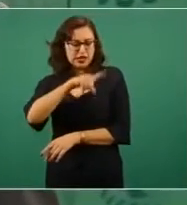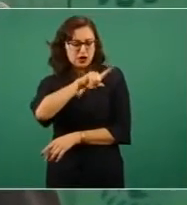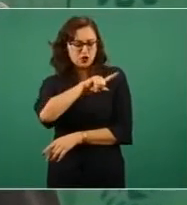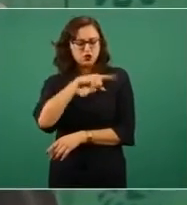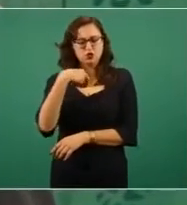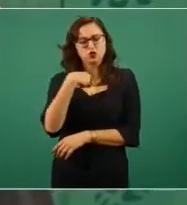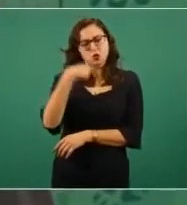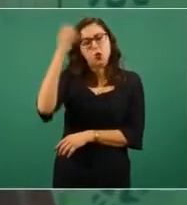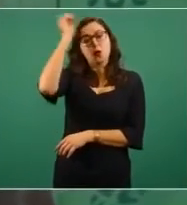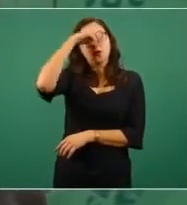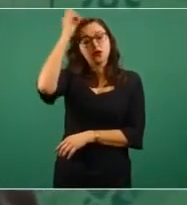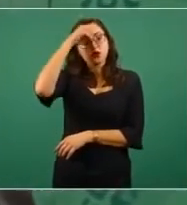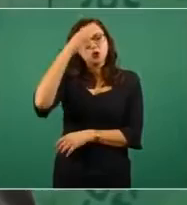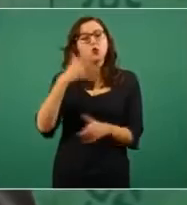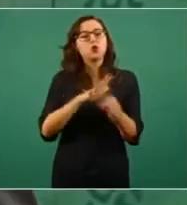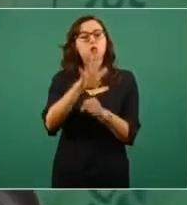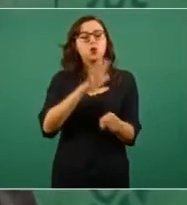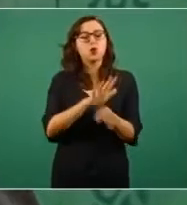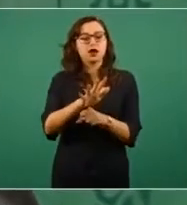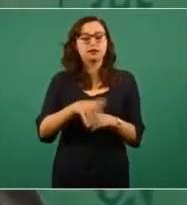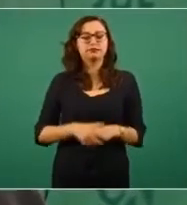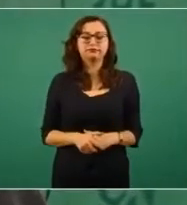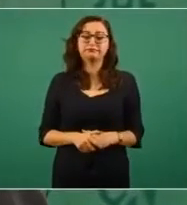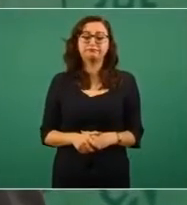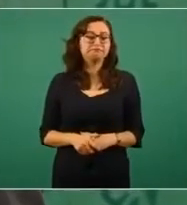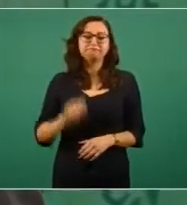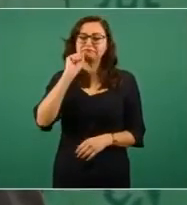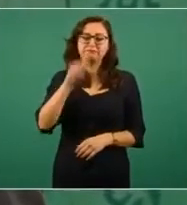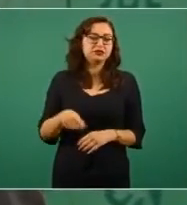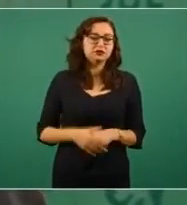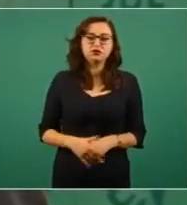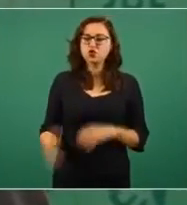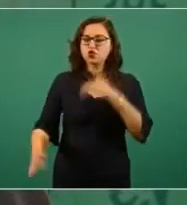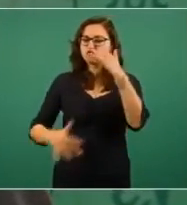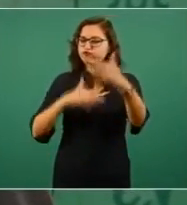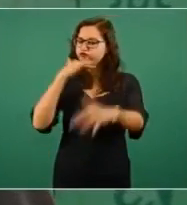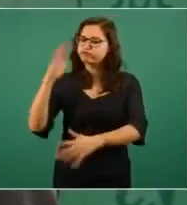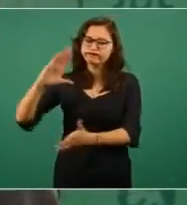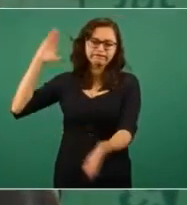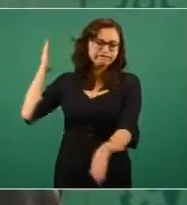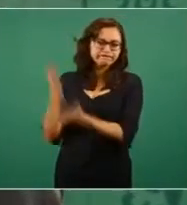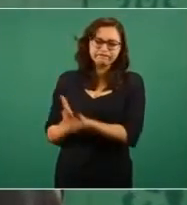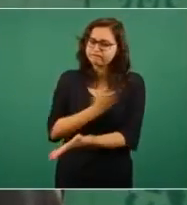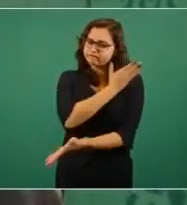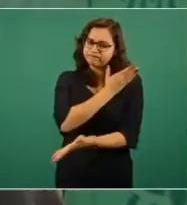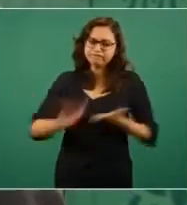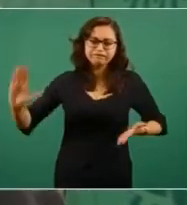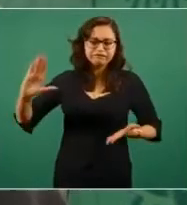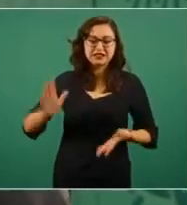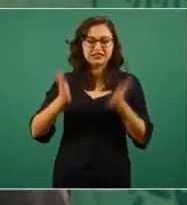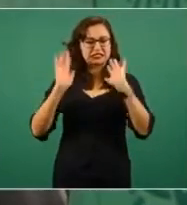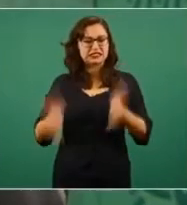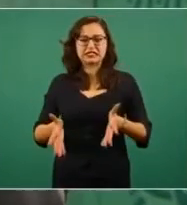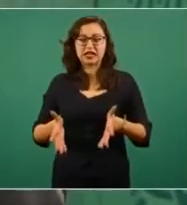De que hay que cortar de tajo con la corrupción. Les guste o no les